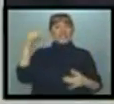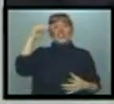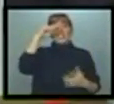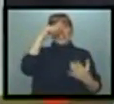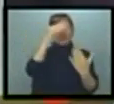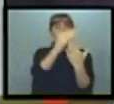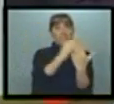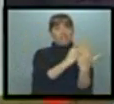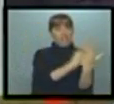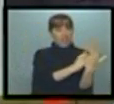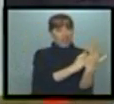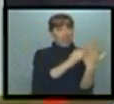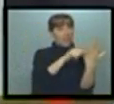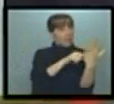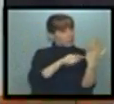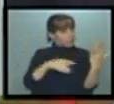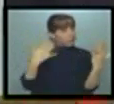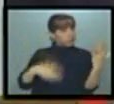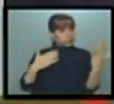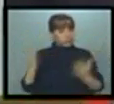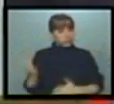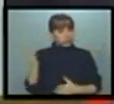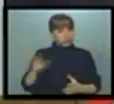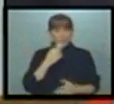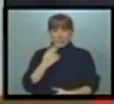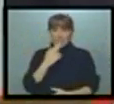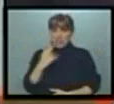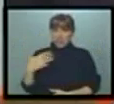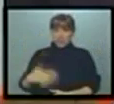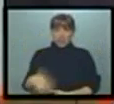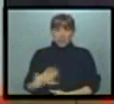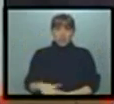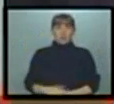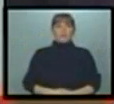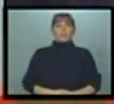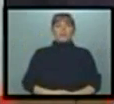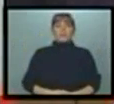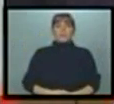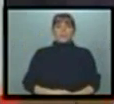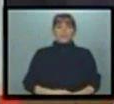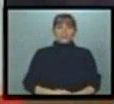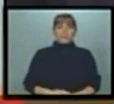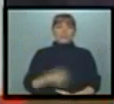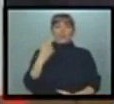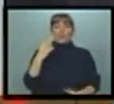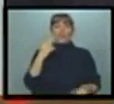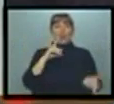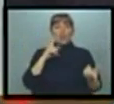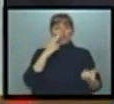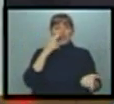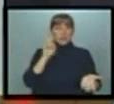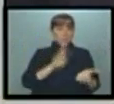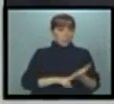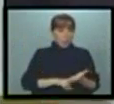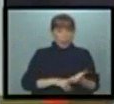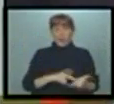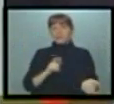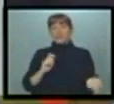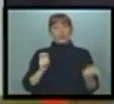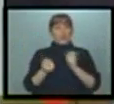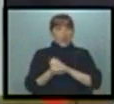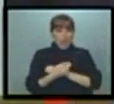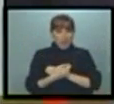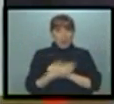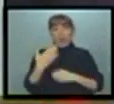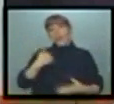darte cifras. Sí. Mirá lo que dice el gobierno. Esta modificación en estos dos impuestos, hasta tanto salga una ley en el